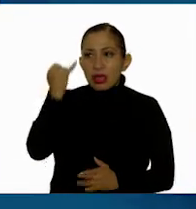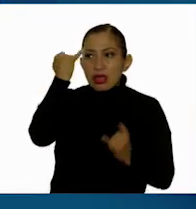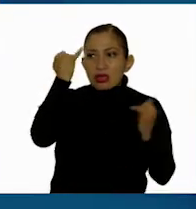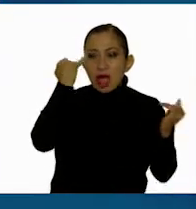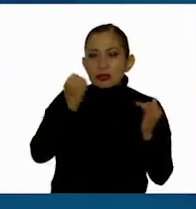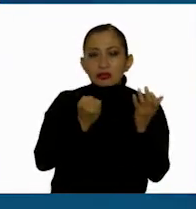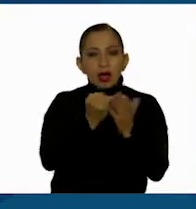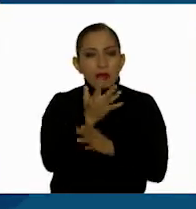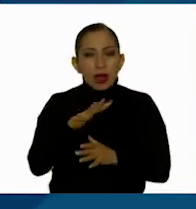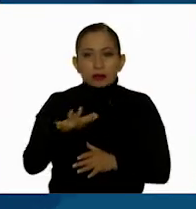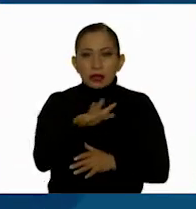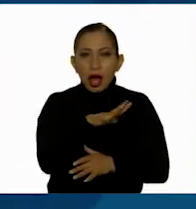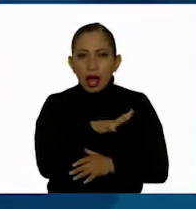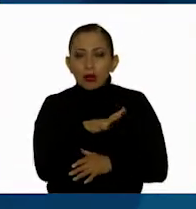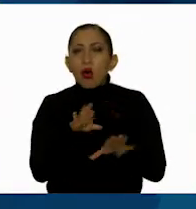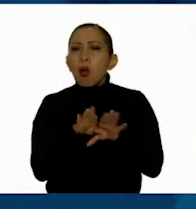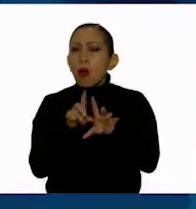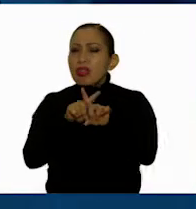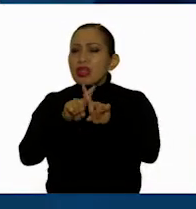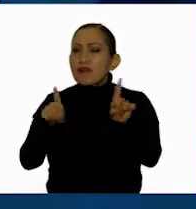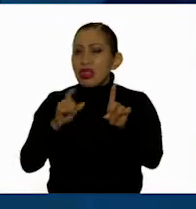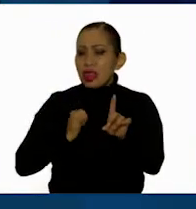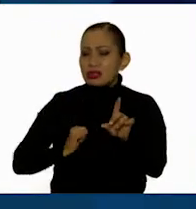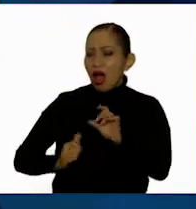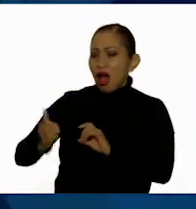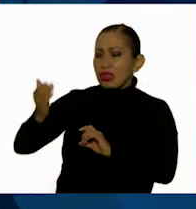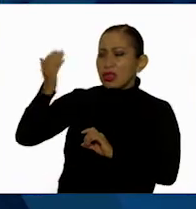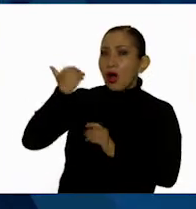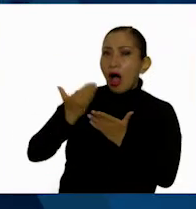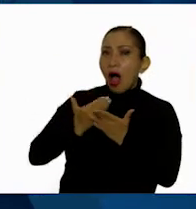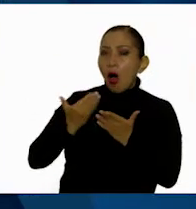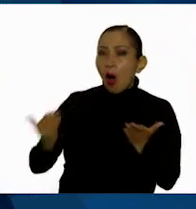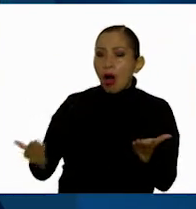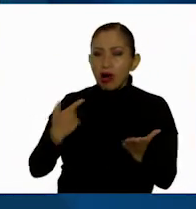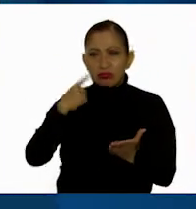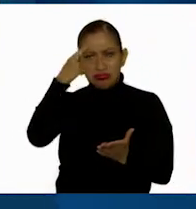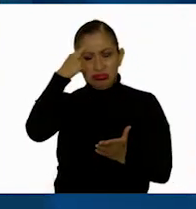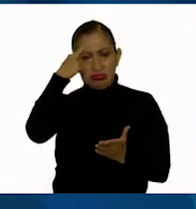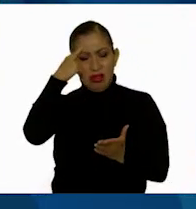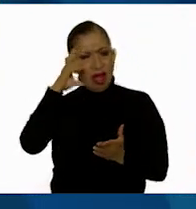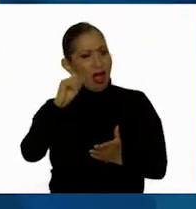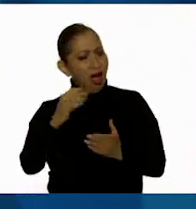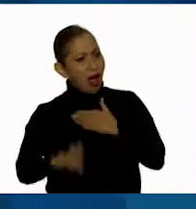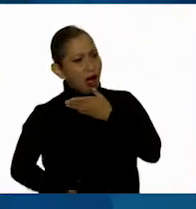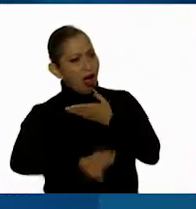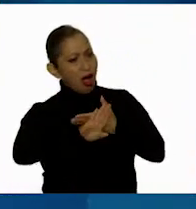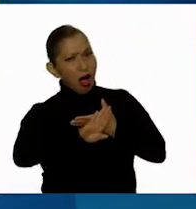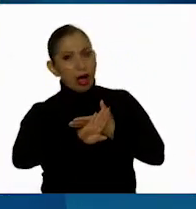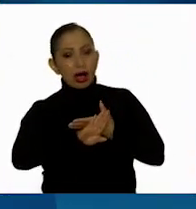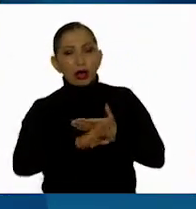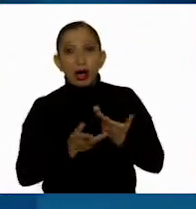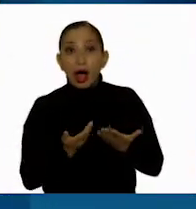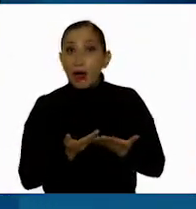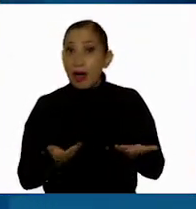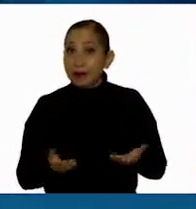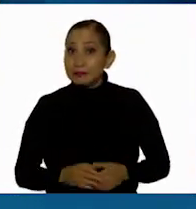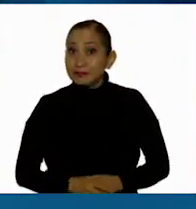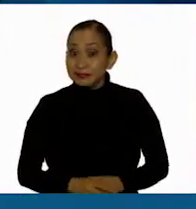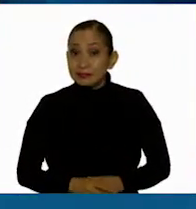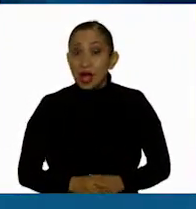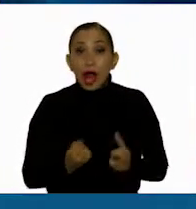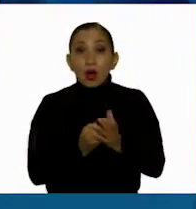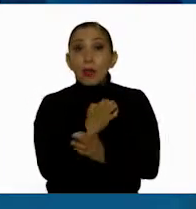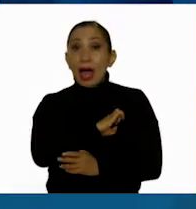sociedad? ¿Cómo es que las diferencias ancestrales se están revelando como graves ofensas? La